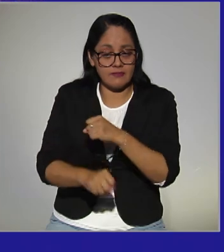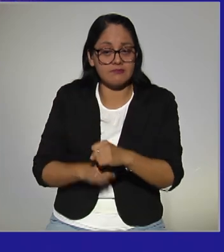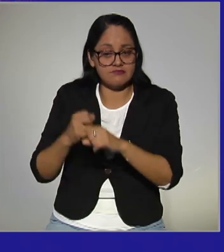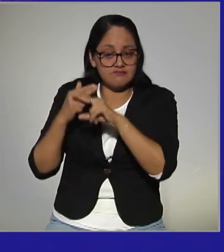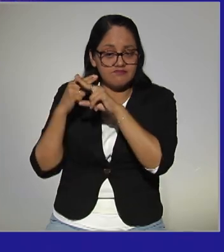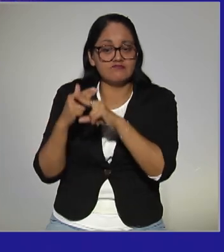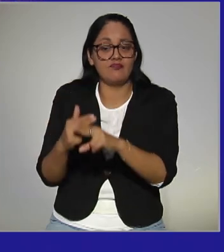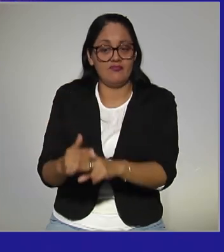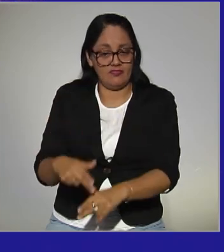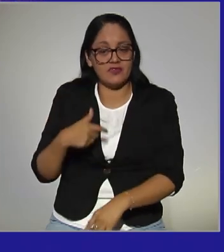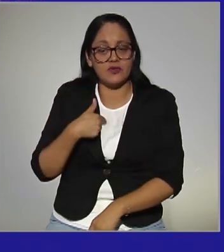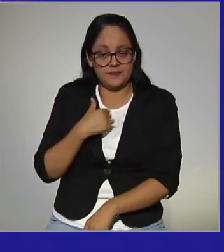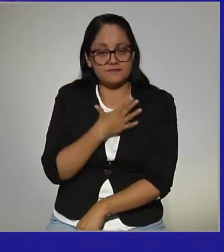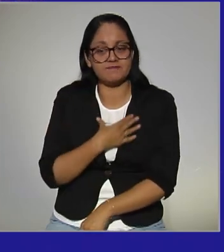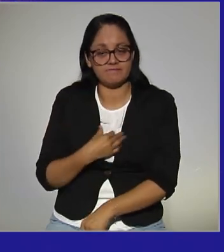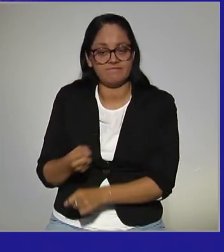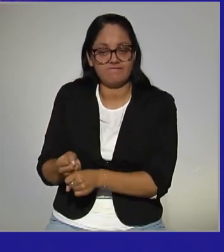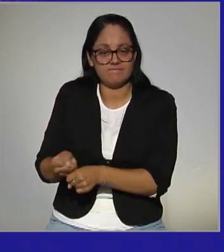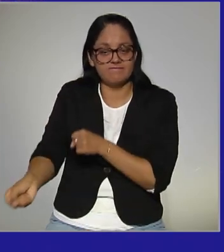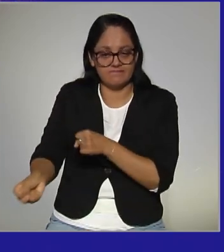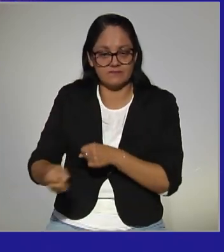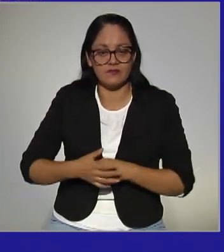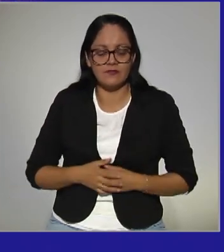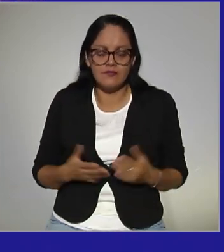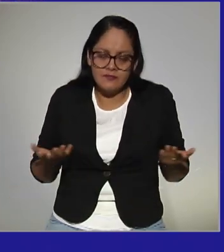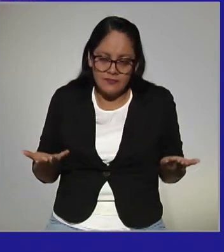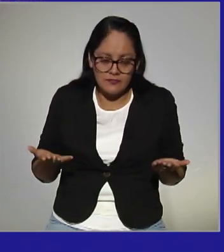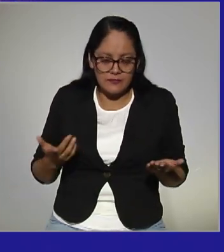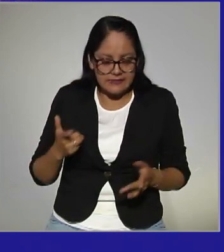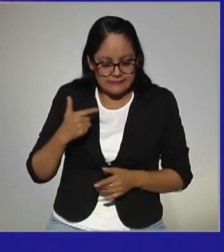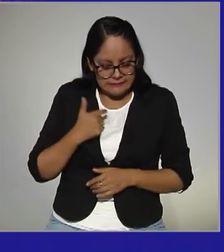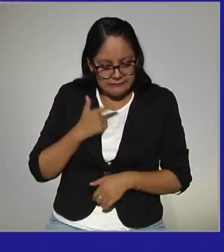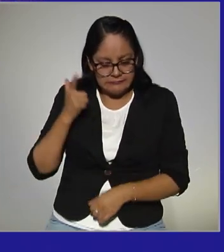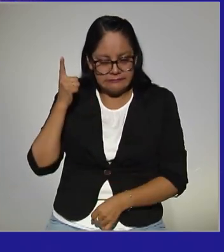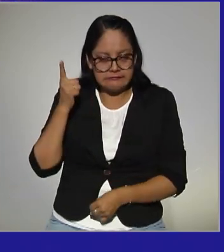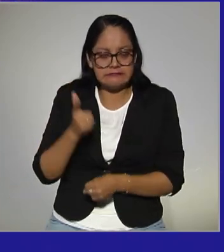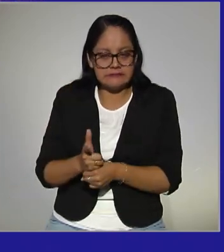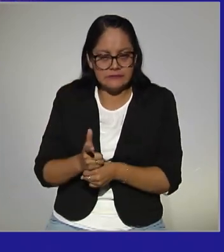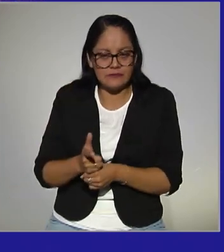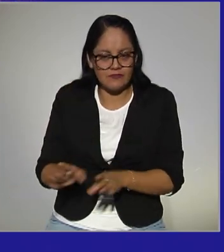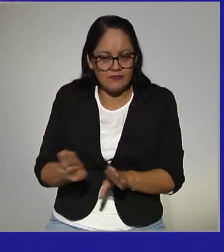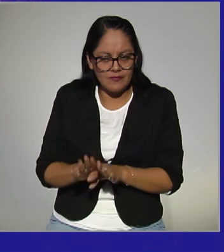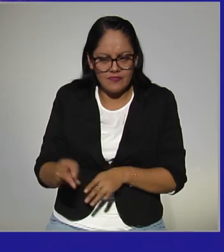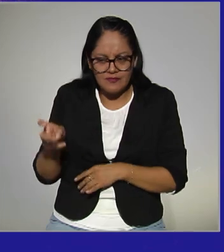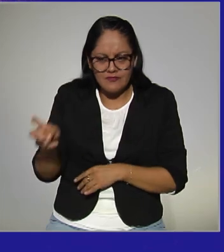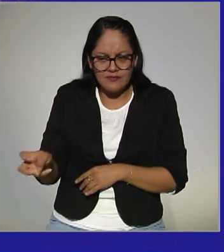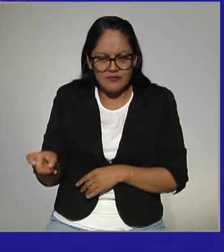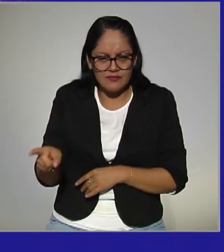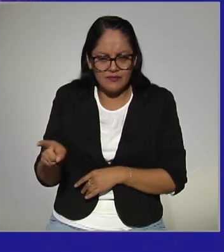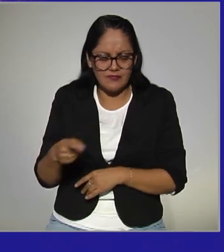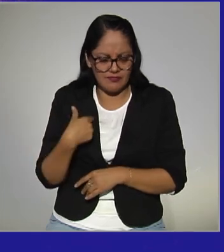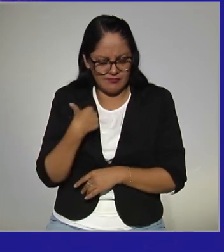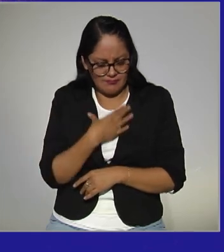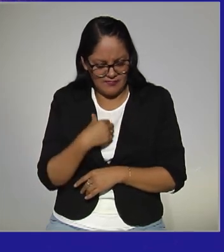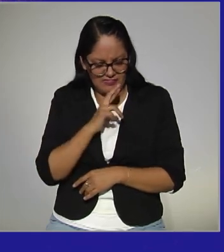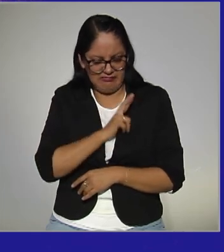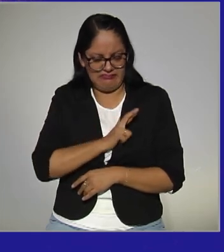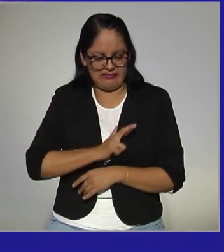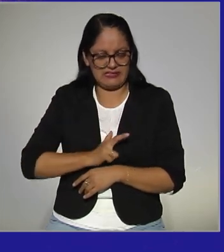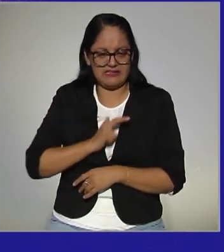los cuales yo maltraté a mis hijos. Yo me daba cuenta de cómo ella estaba resentida conmigo